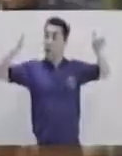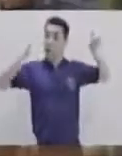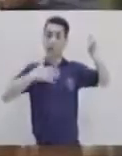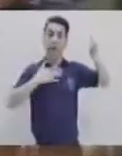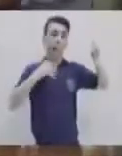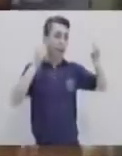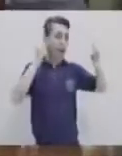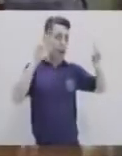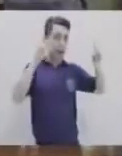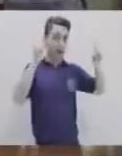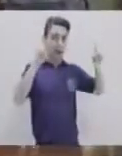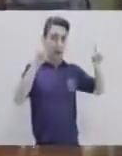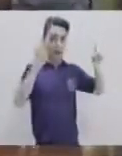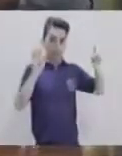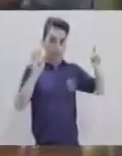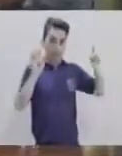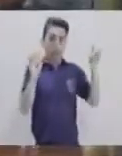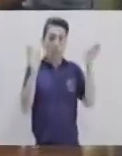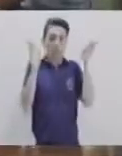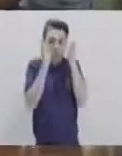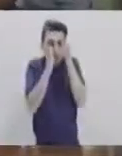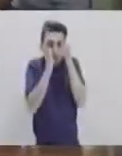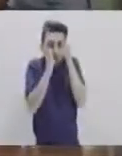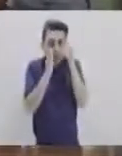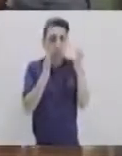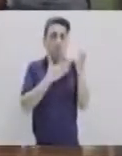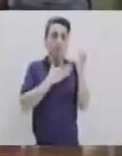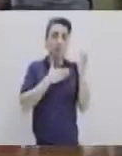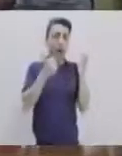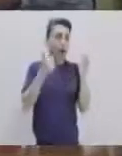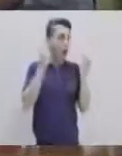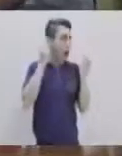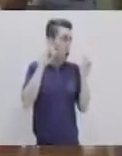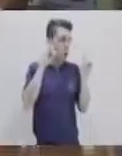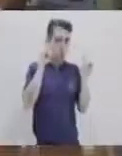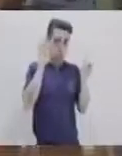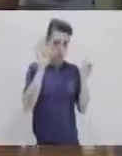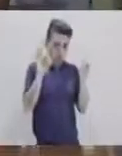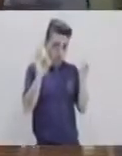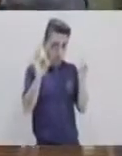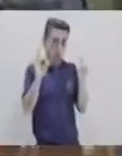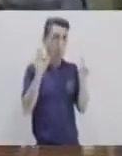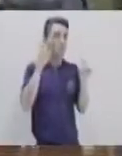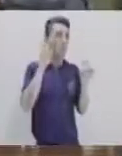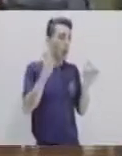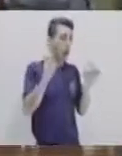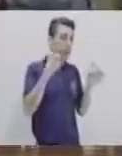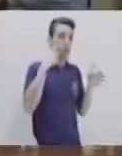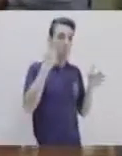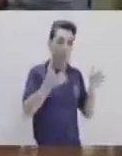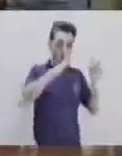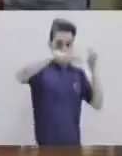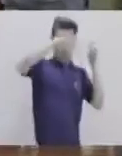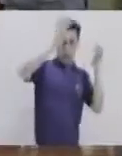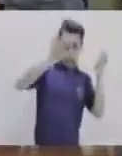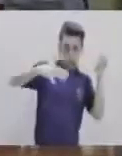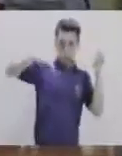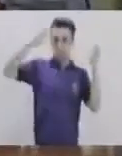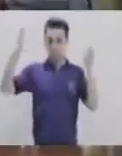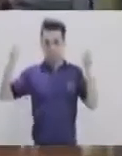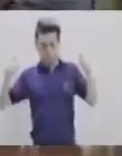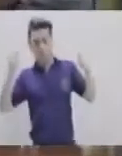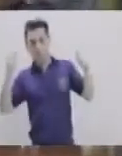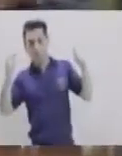cuando es más corta, se reconoce como un sonido más agudo. De hecho, estas ondas son fáciles de